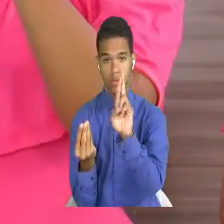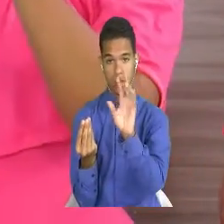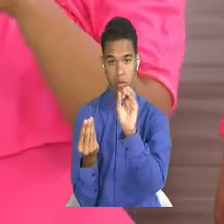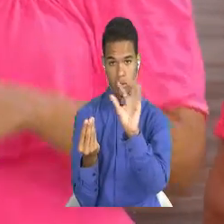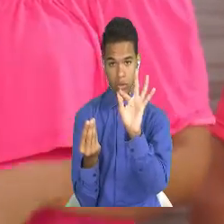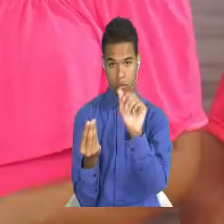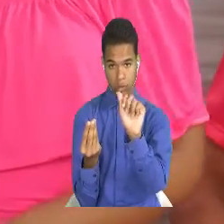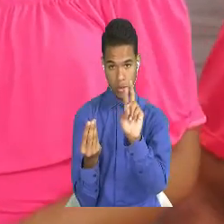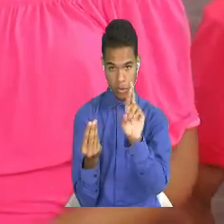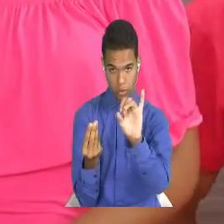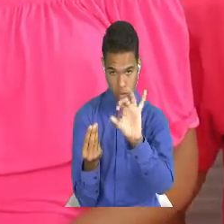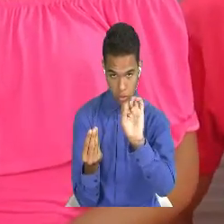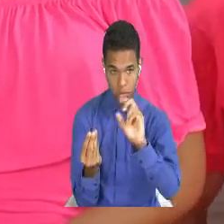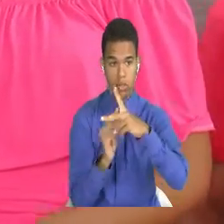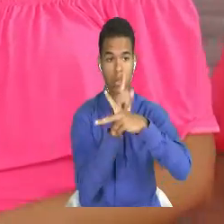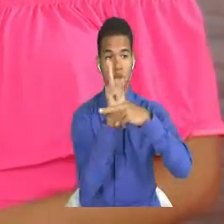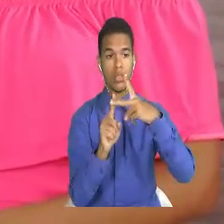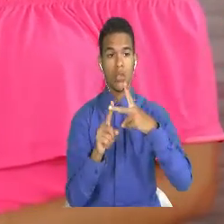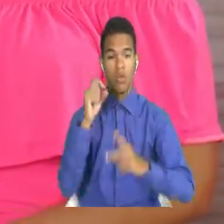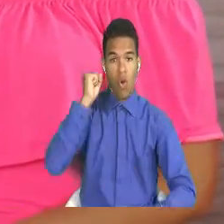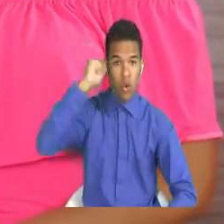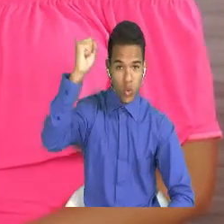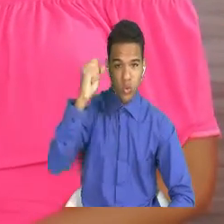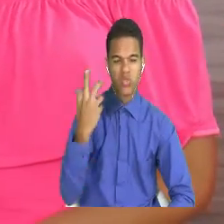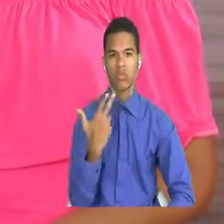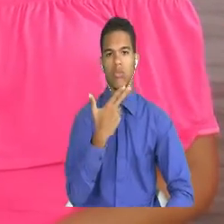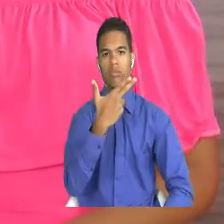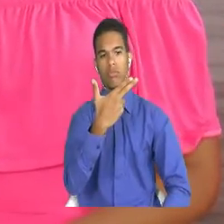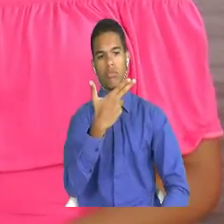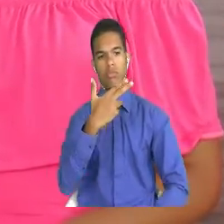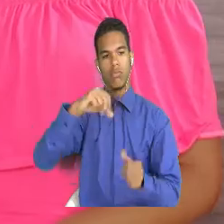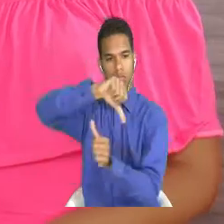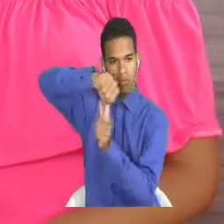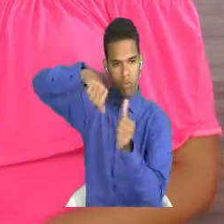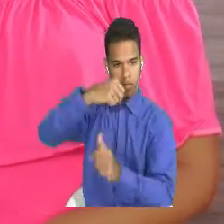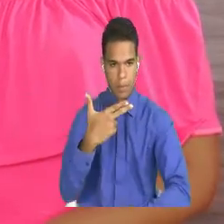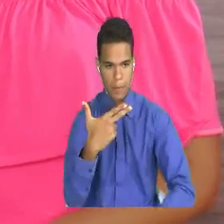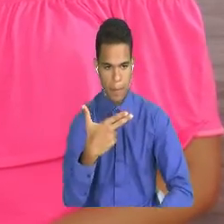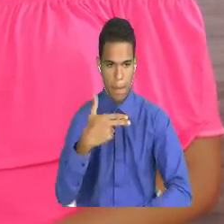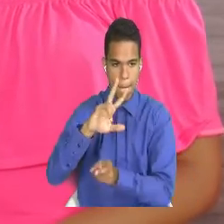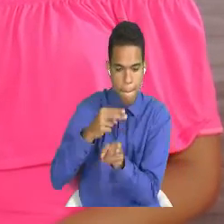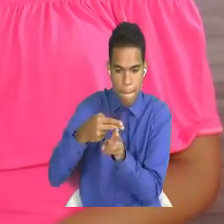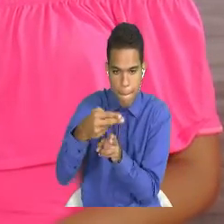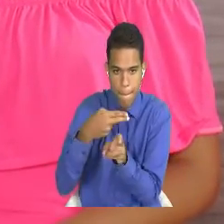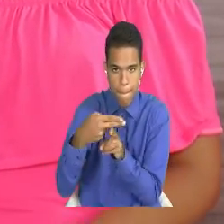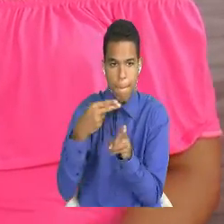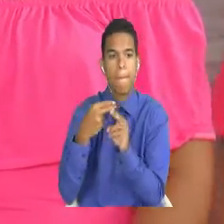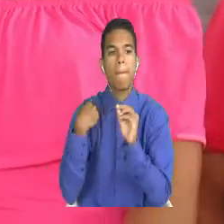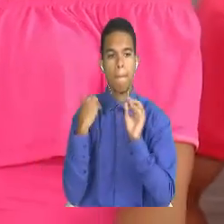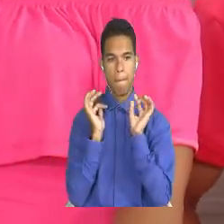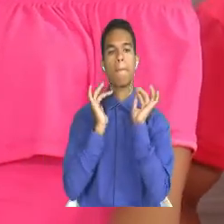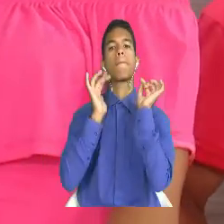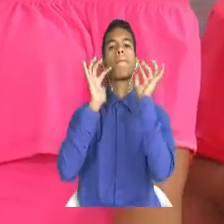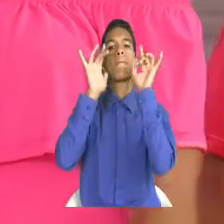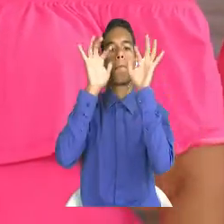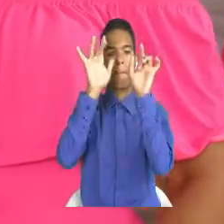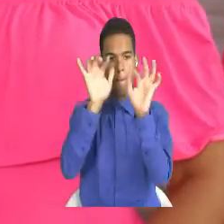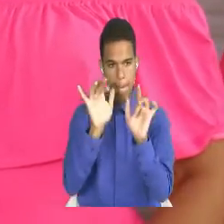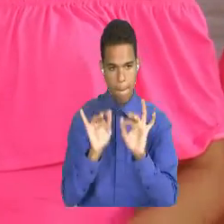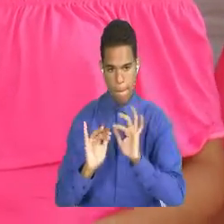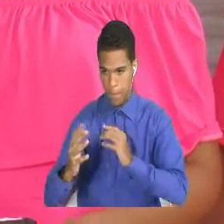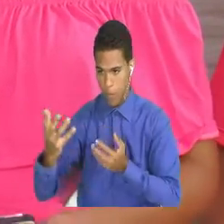en el parque Camilo Torres, en el cual estaremos estos días recibiendo,